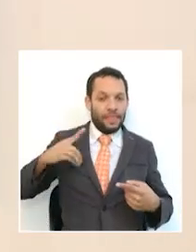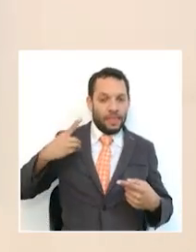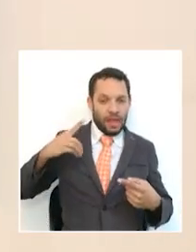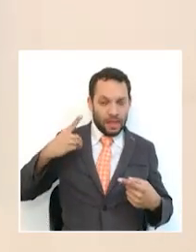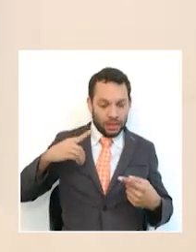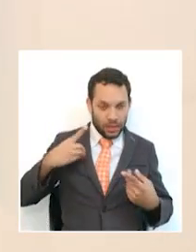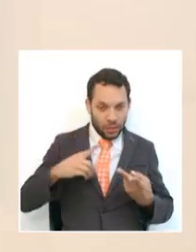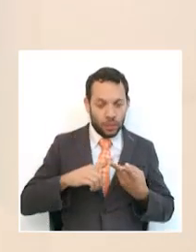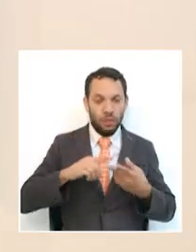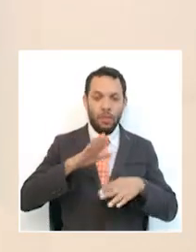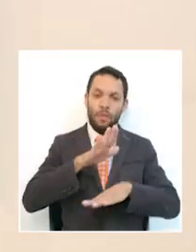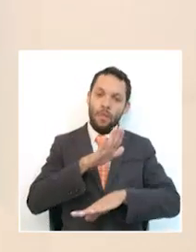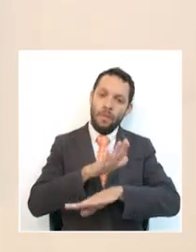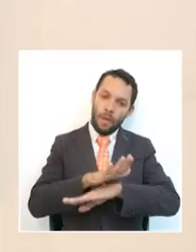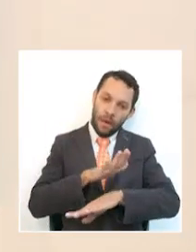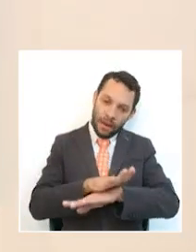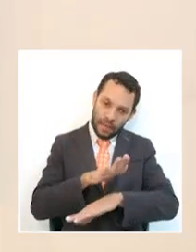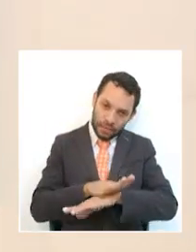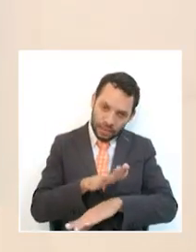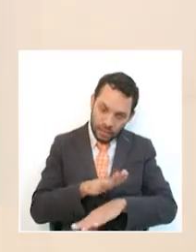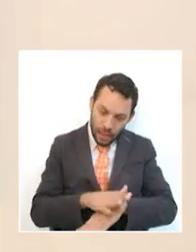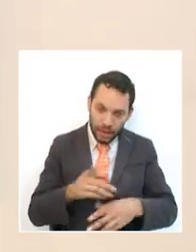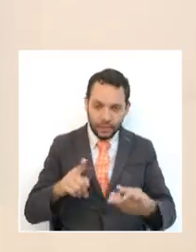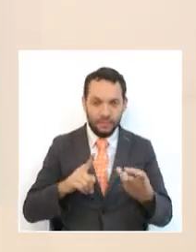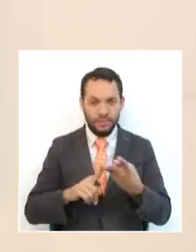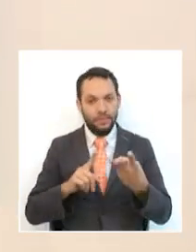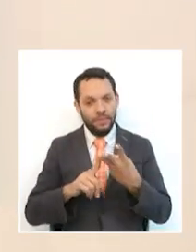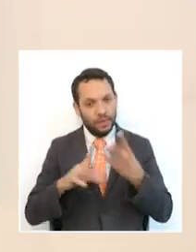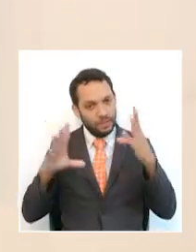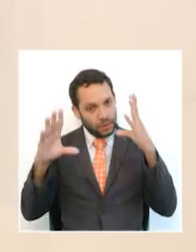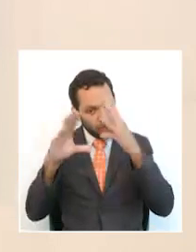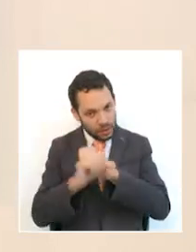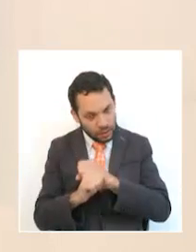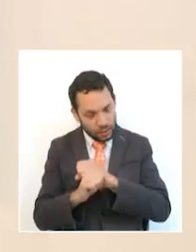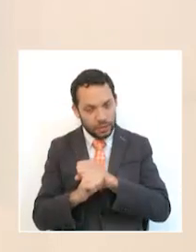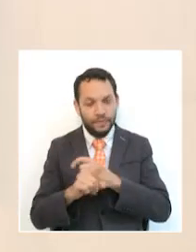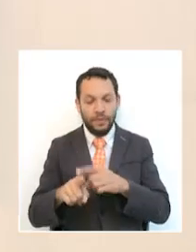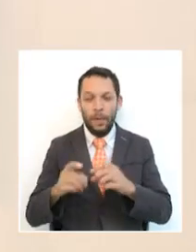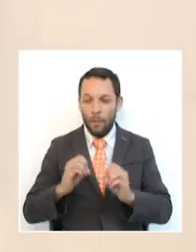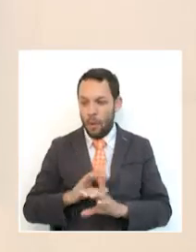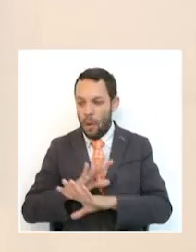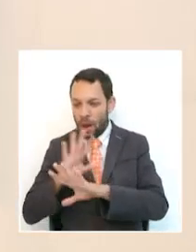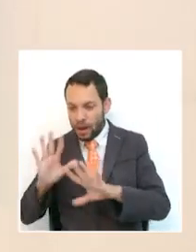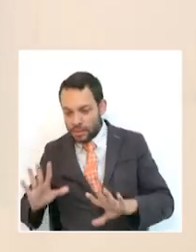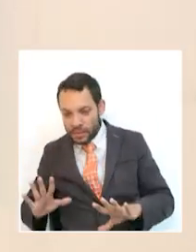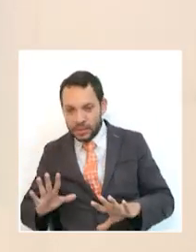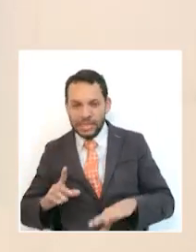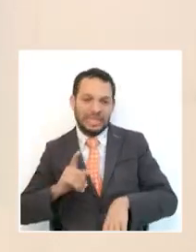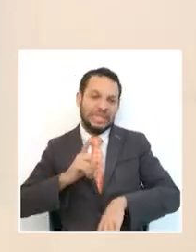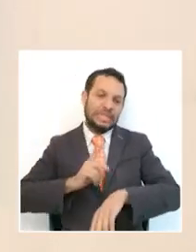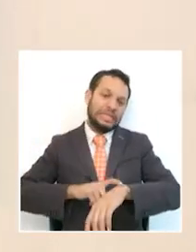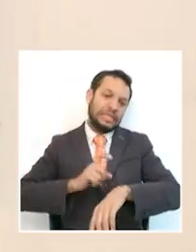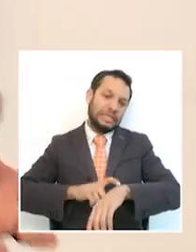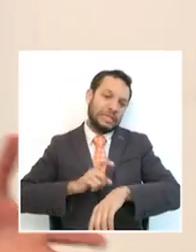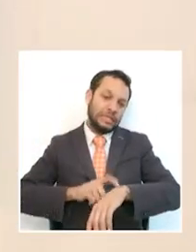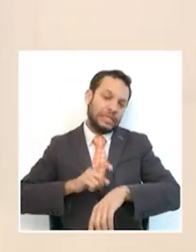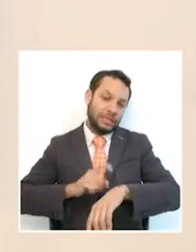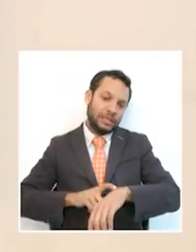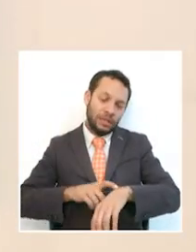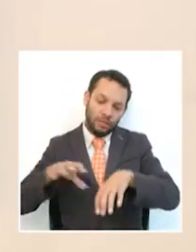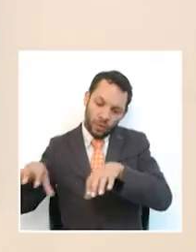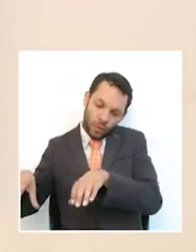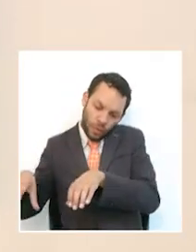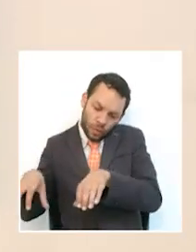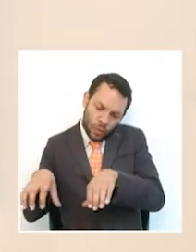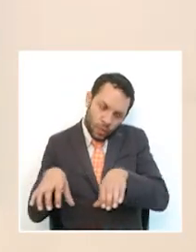el día para tu alma que ojalá pudieran almorzar también de esa manera que cuando se levanten sacarán ese espacio para hacer una rutina del día